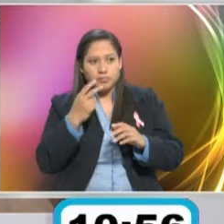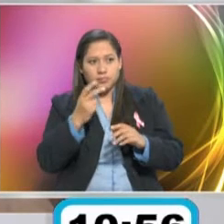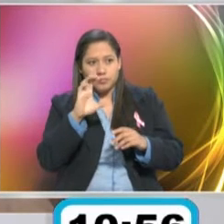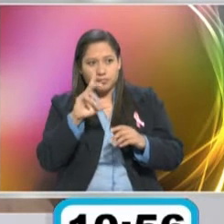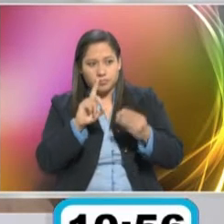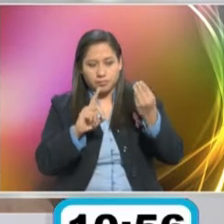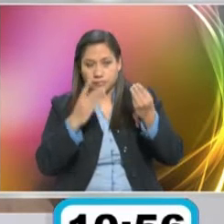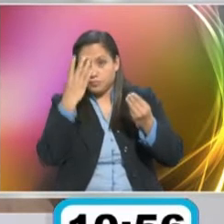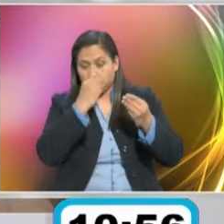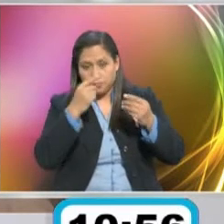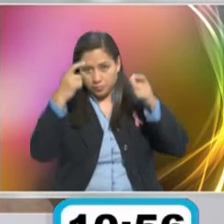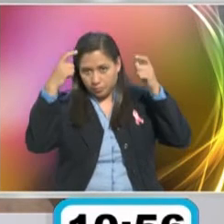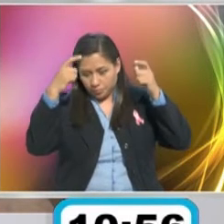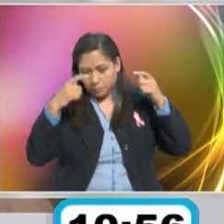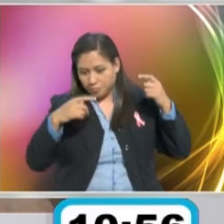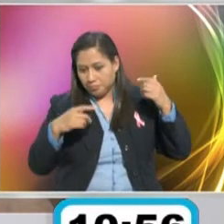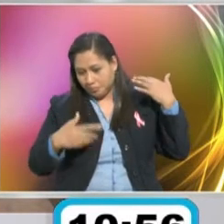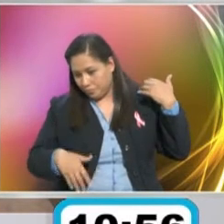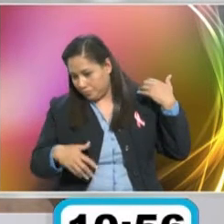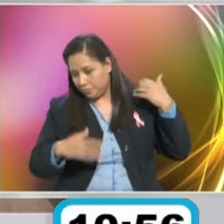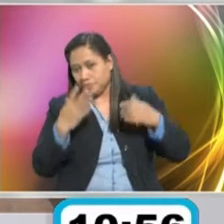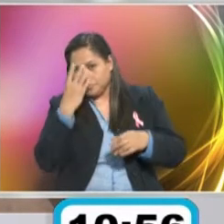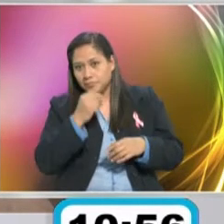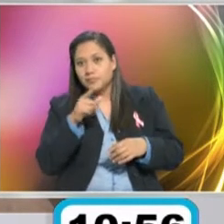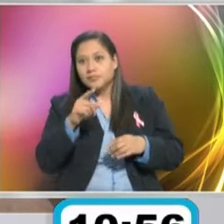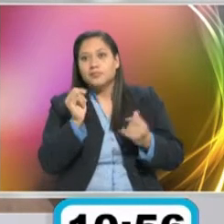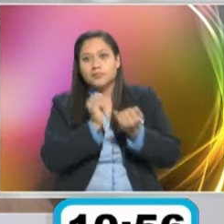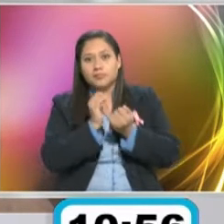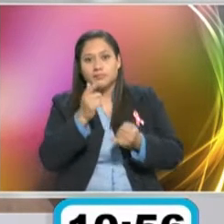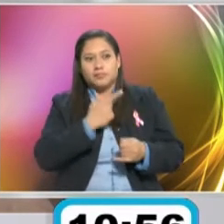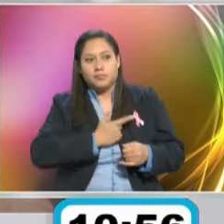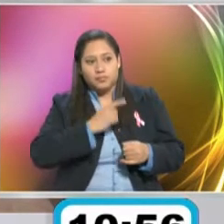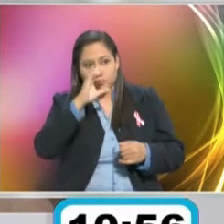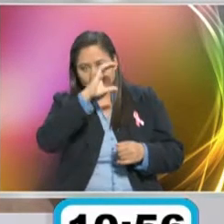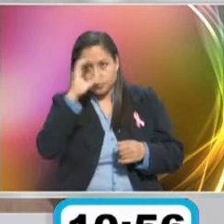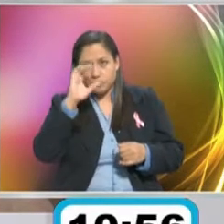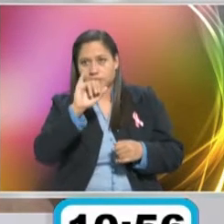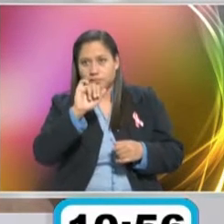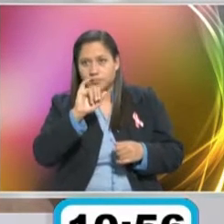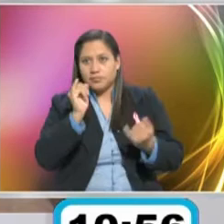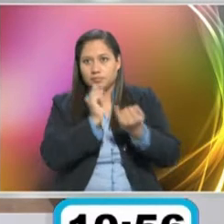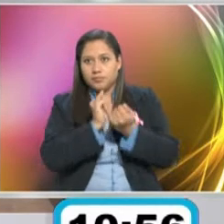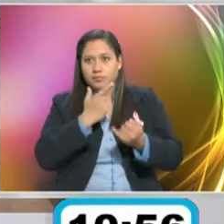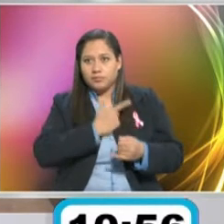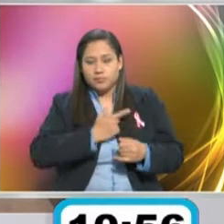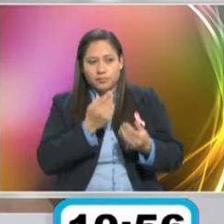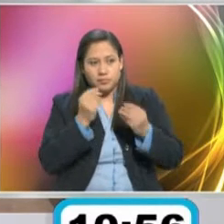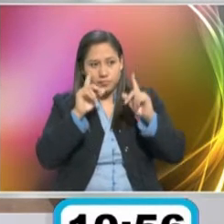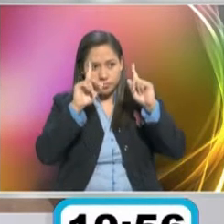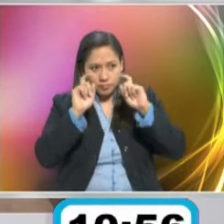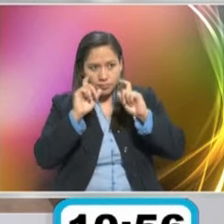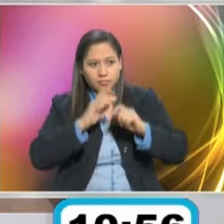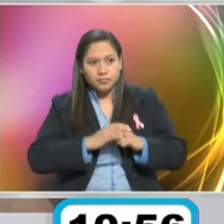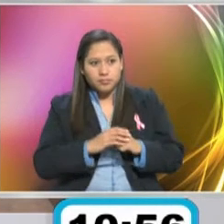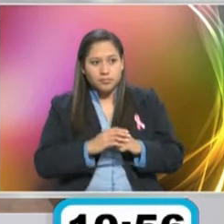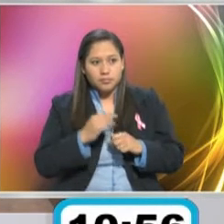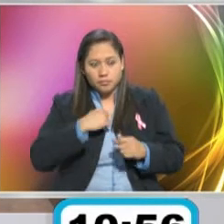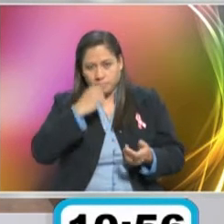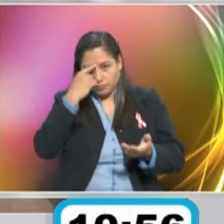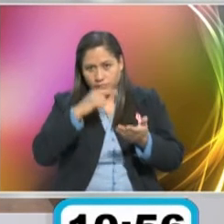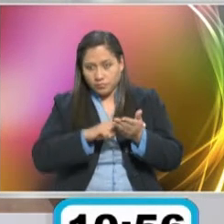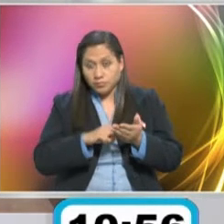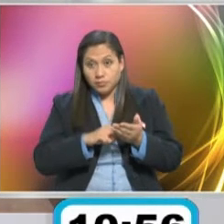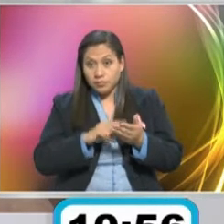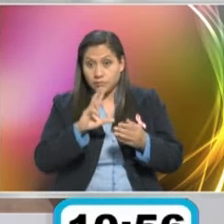vemos. Qué bonita portada. Oye, es que también te gusta la fotografía a ti, ¿verdad? Sí, también me gusta mucho la fotografía. Yo creo que si no me